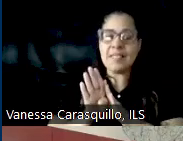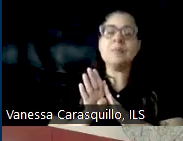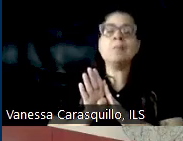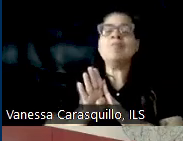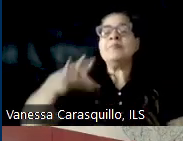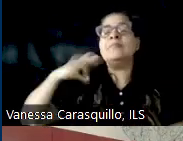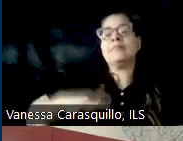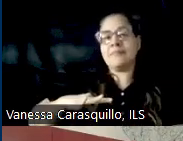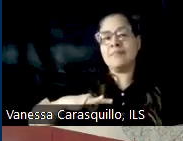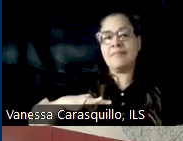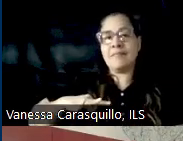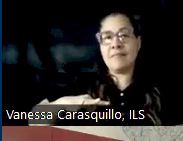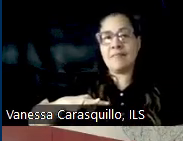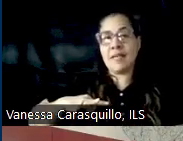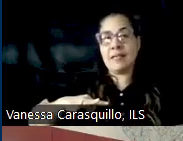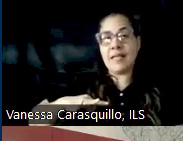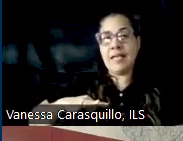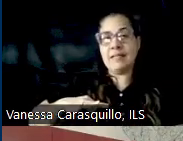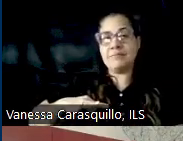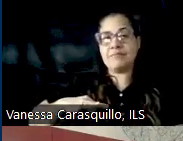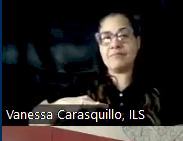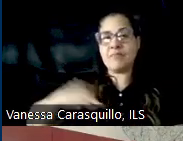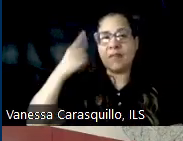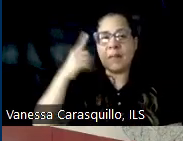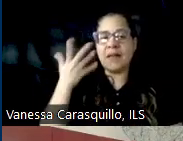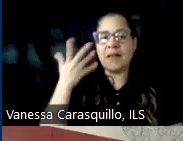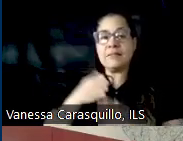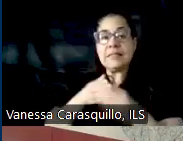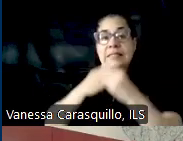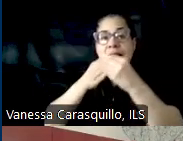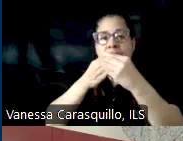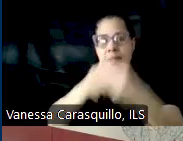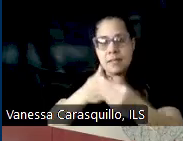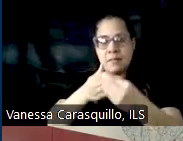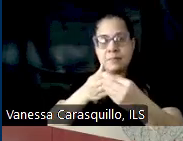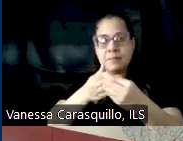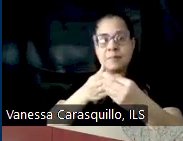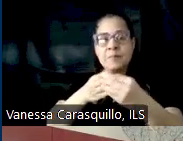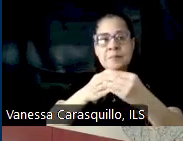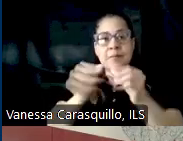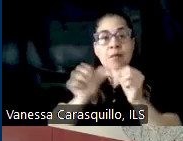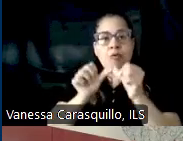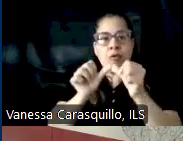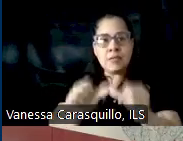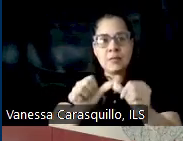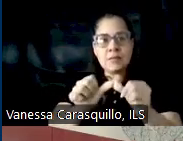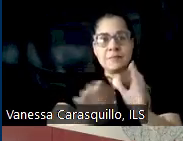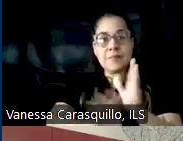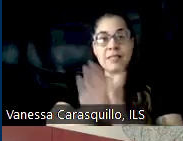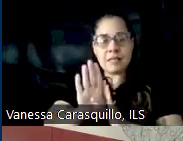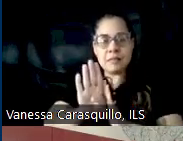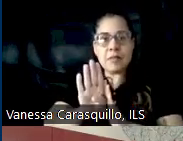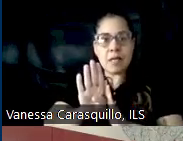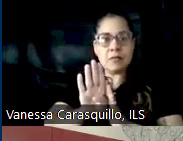bienestar que los dirija a poder continuar desarrollando tanto sus